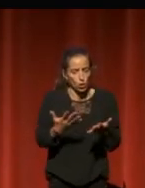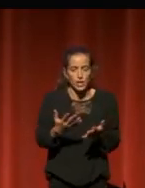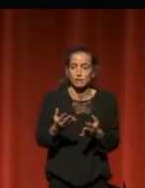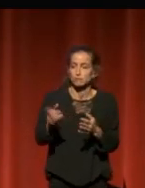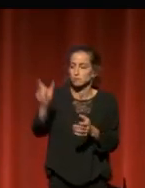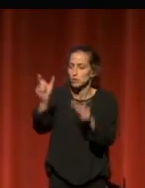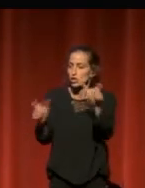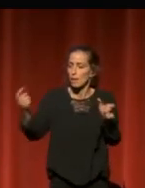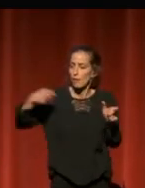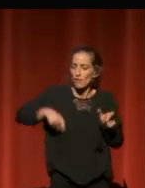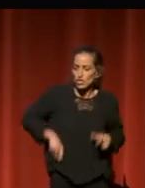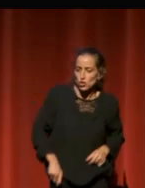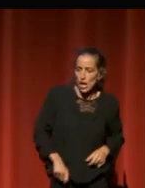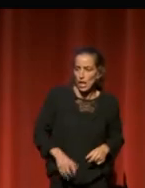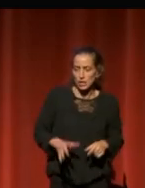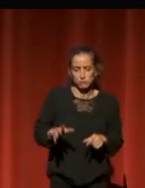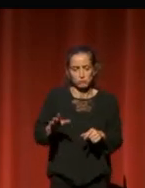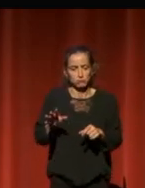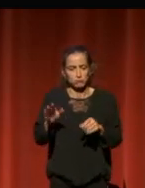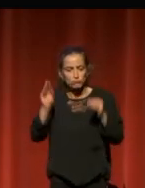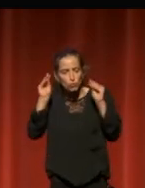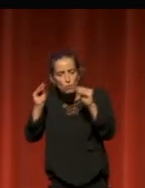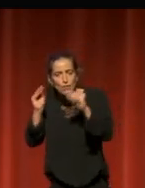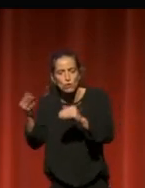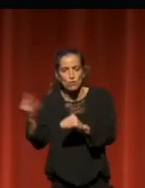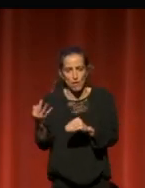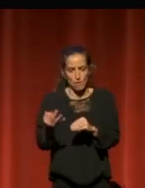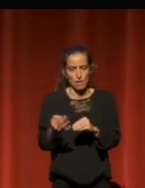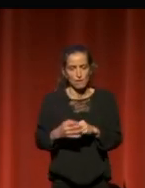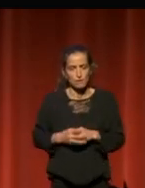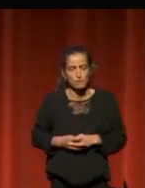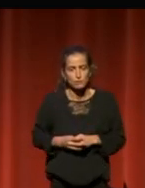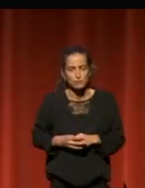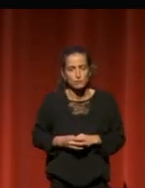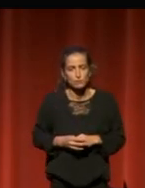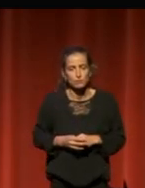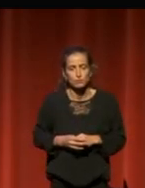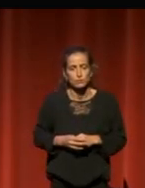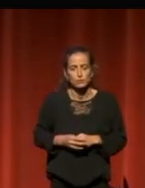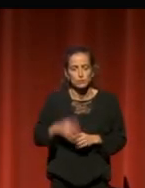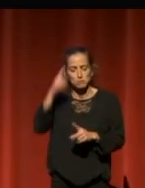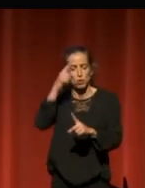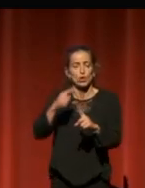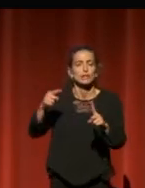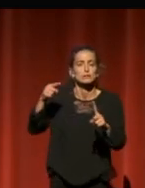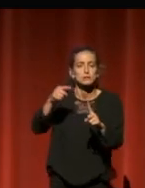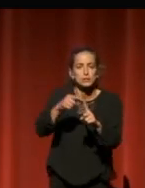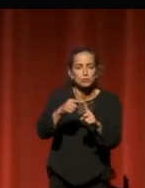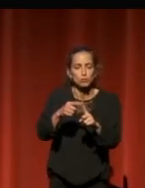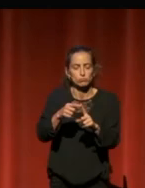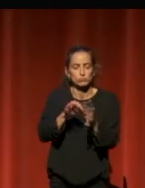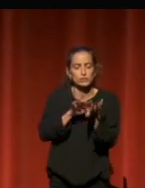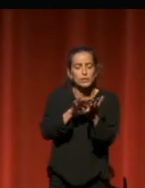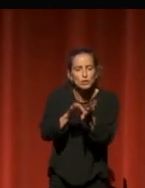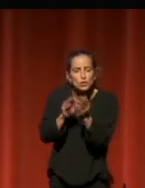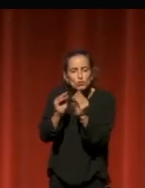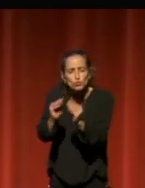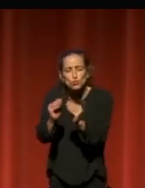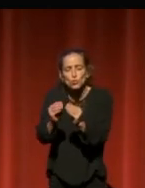trabajen en ellas, de forma que acometan los servicios que tienen asignados como